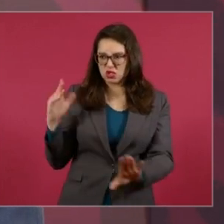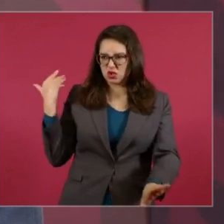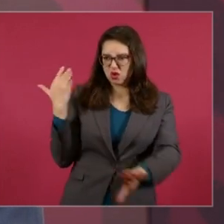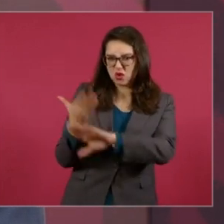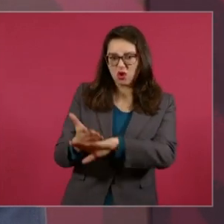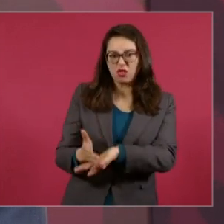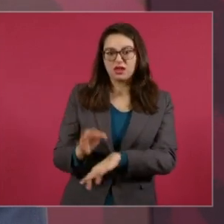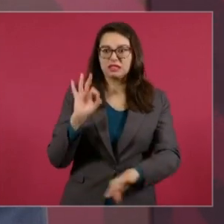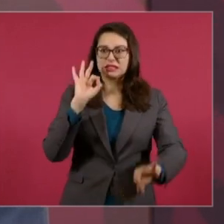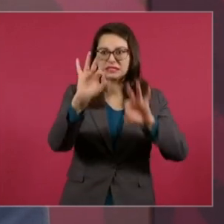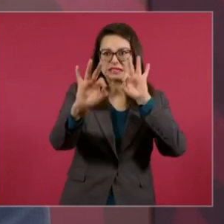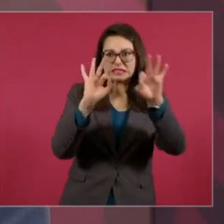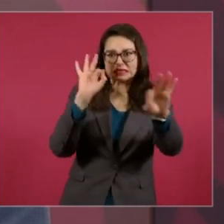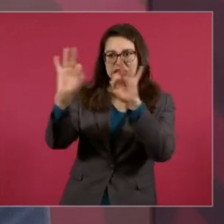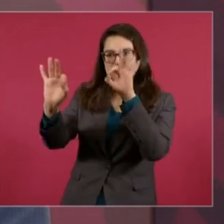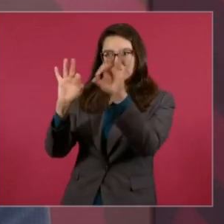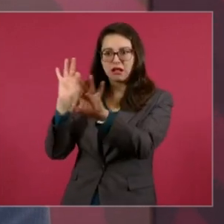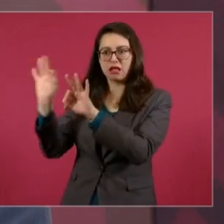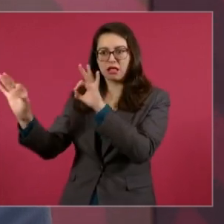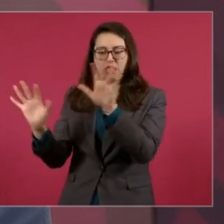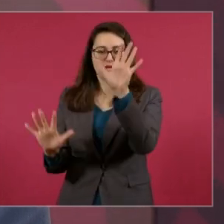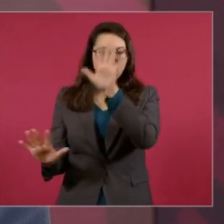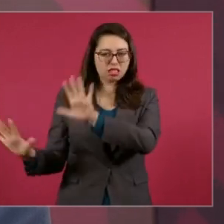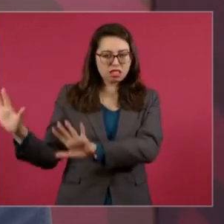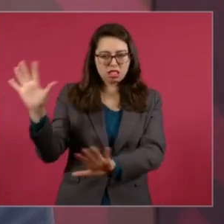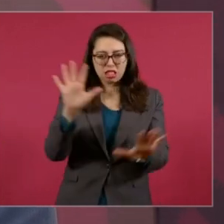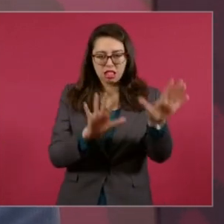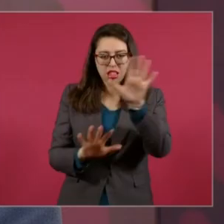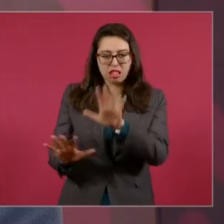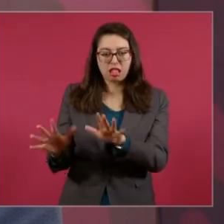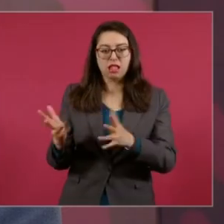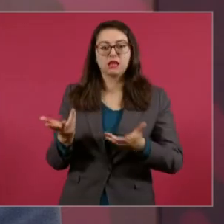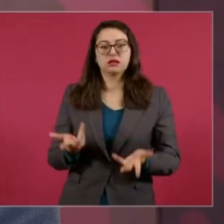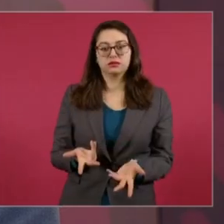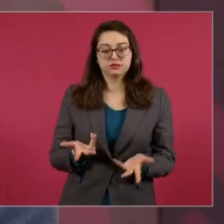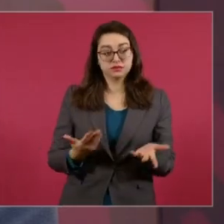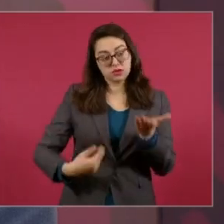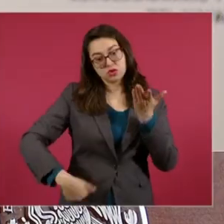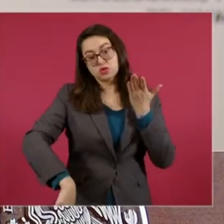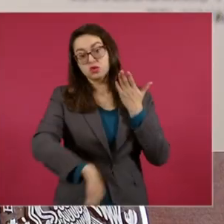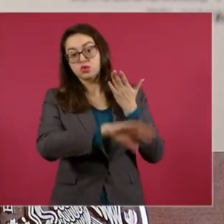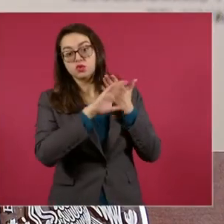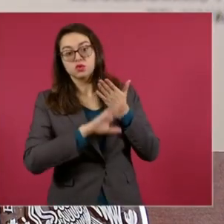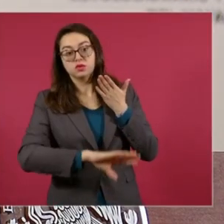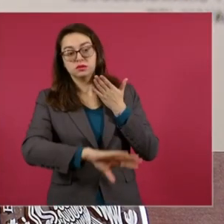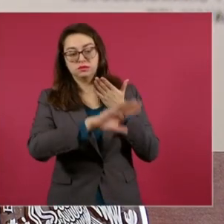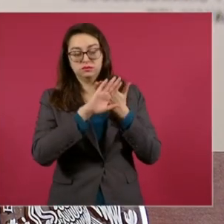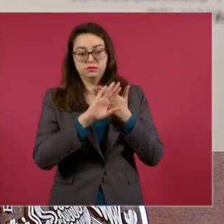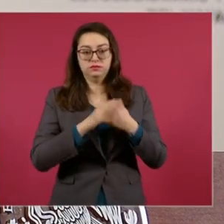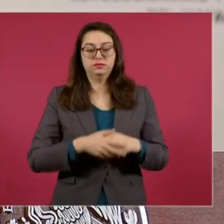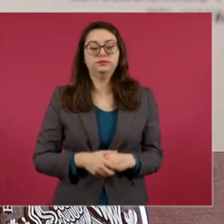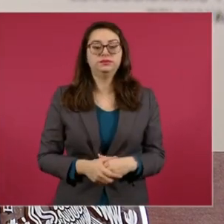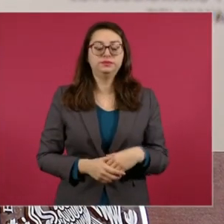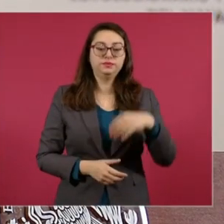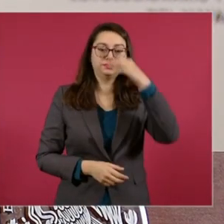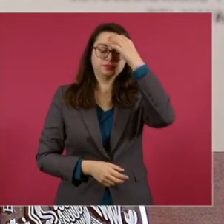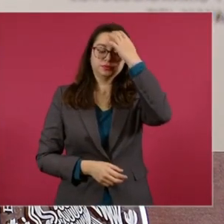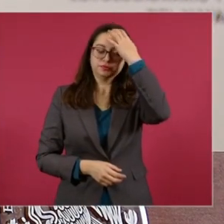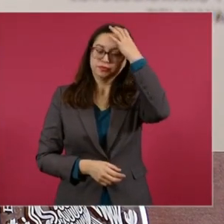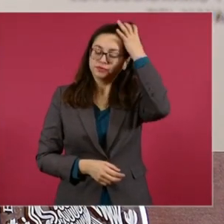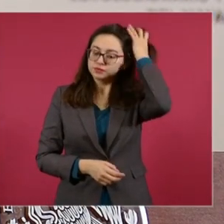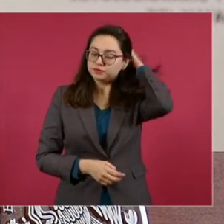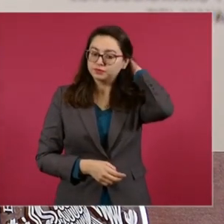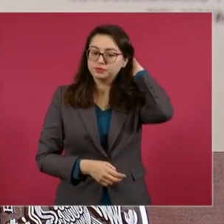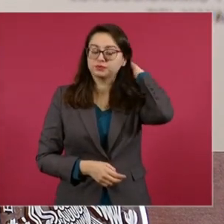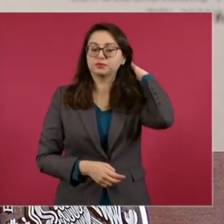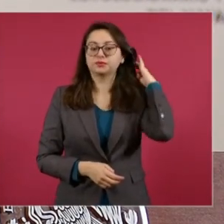afectarnos, cómo dañarnos, cómo atacarnos. El domingo inauguramos